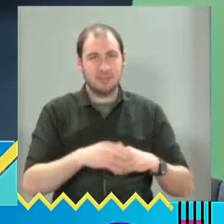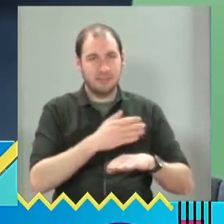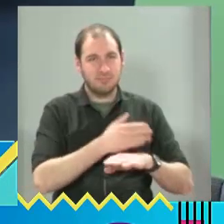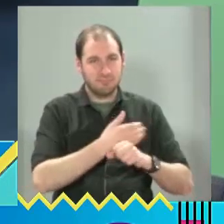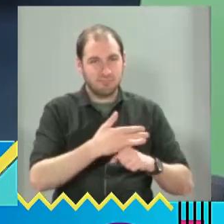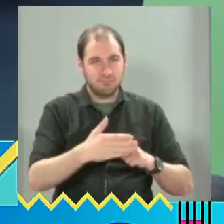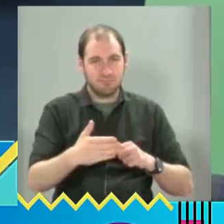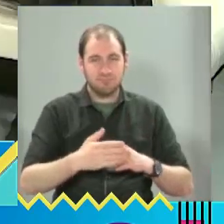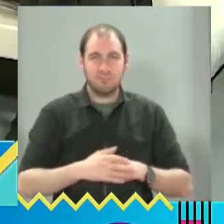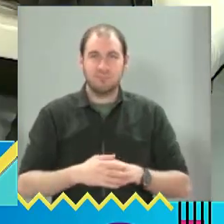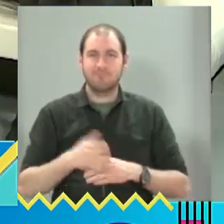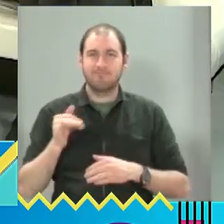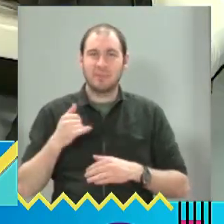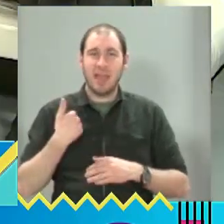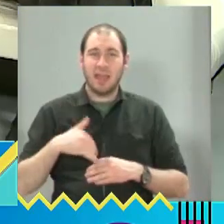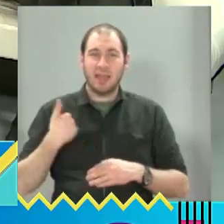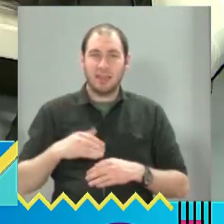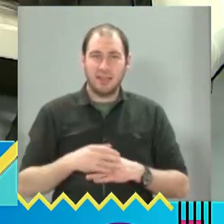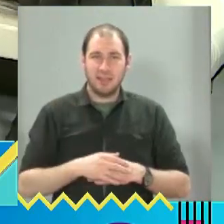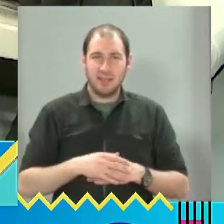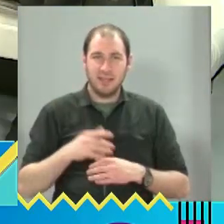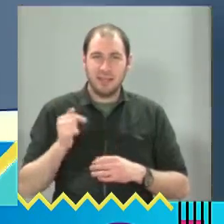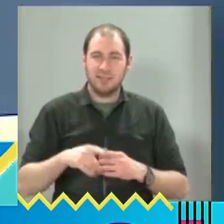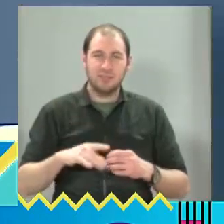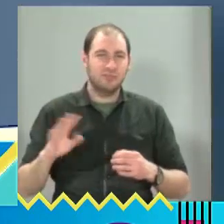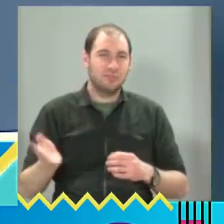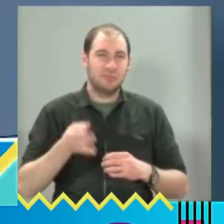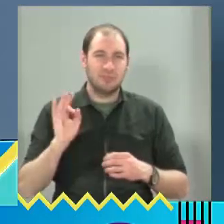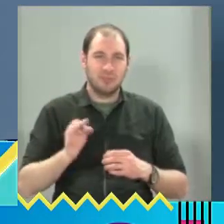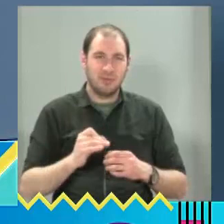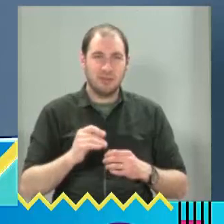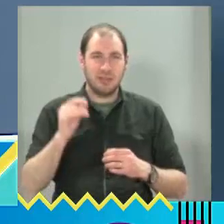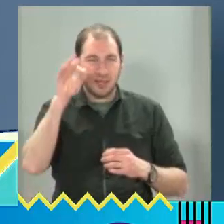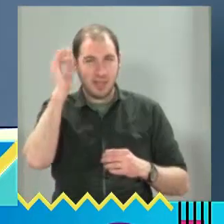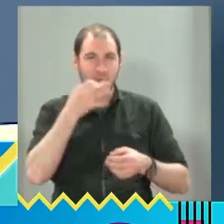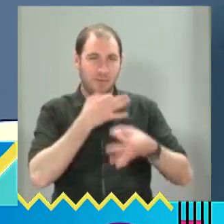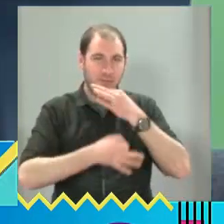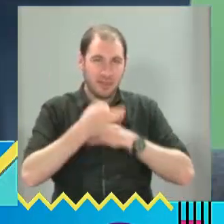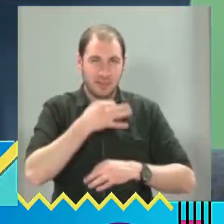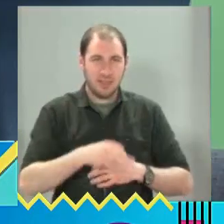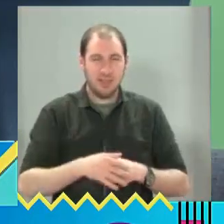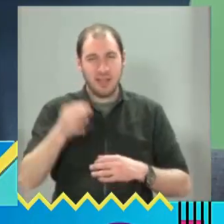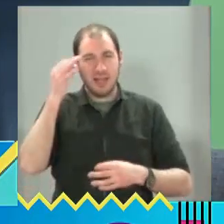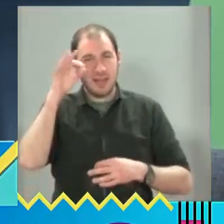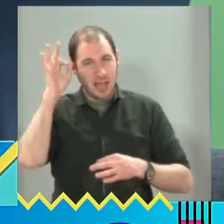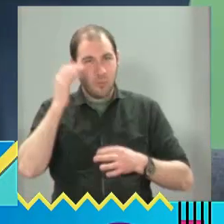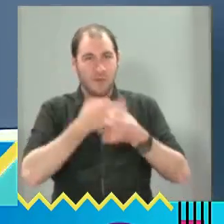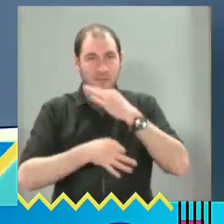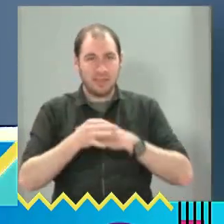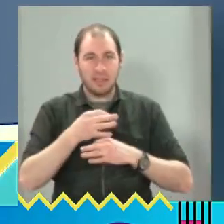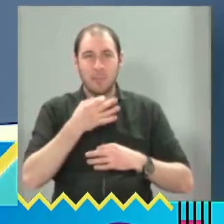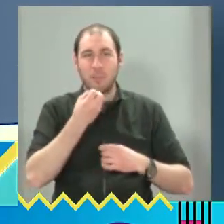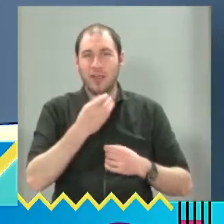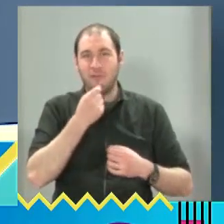trabajo, ¿no? Sin duda Argentina es la panacea de todos los que saben un poquito de neuromarketing y de neuroventa, porque es muy